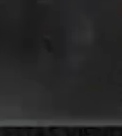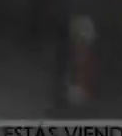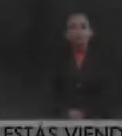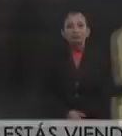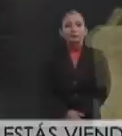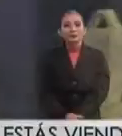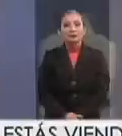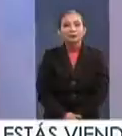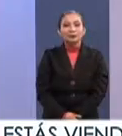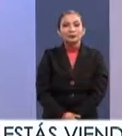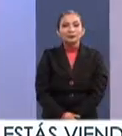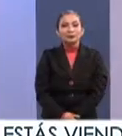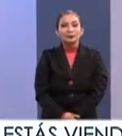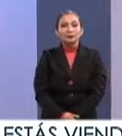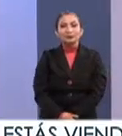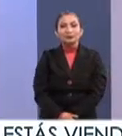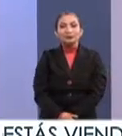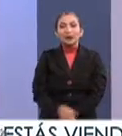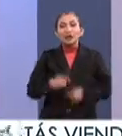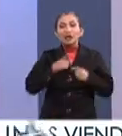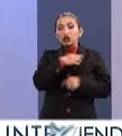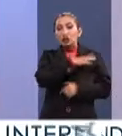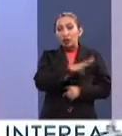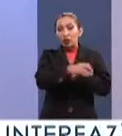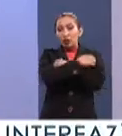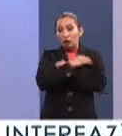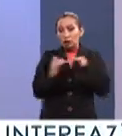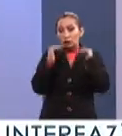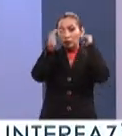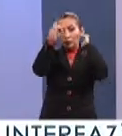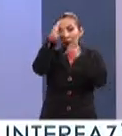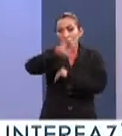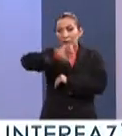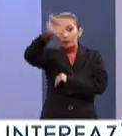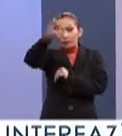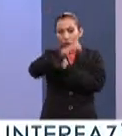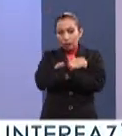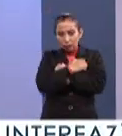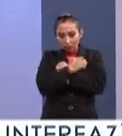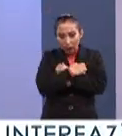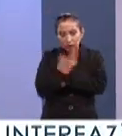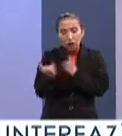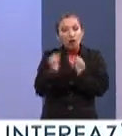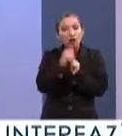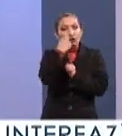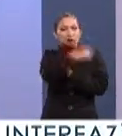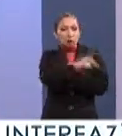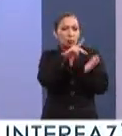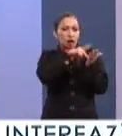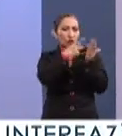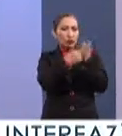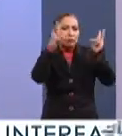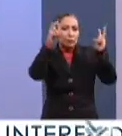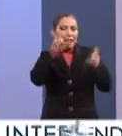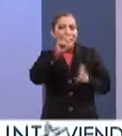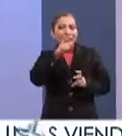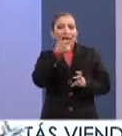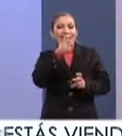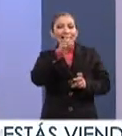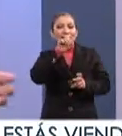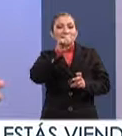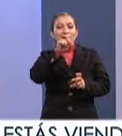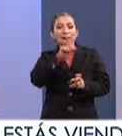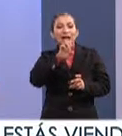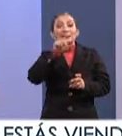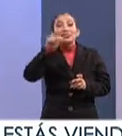meses. Y la Dirección General de Educación Superior para Profesionales de la Educación, a través de su proyecto de GESPE-TV,